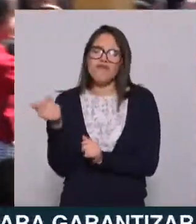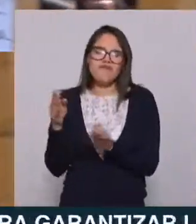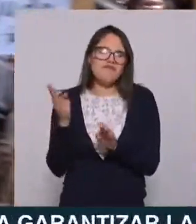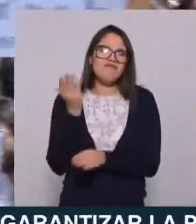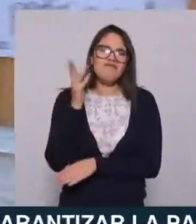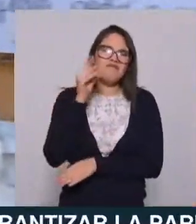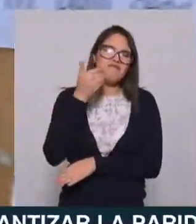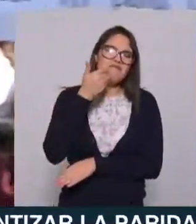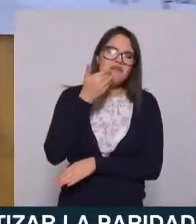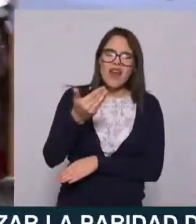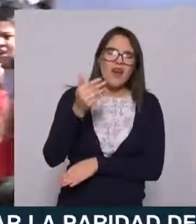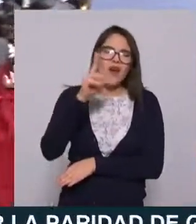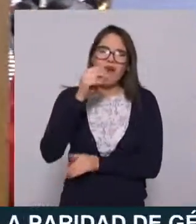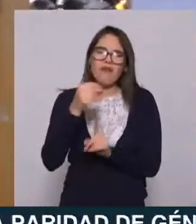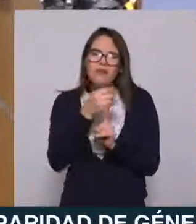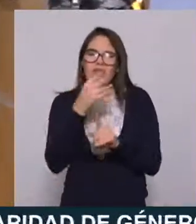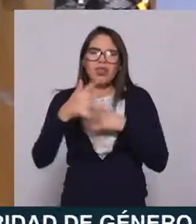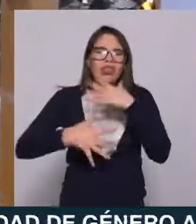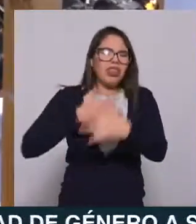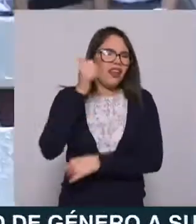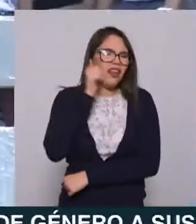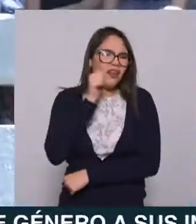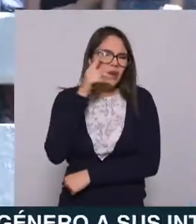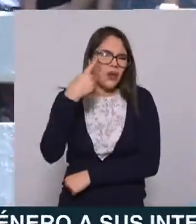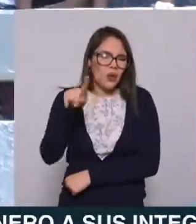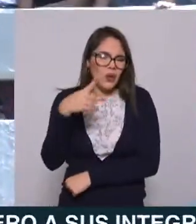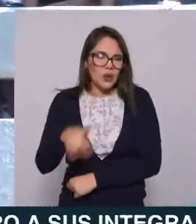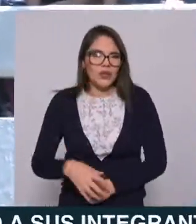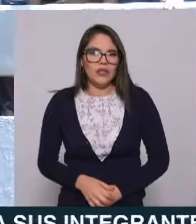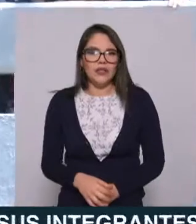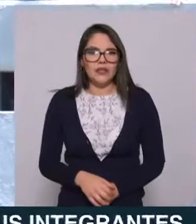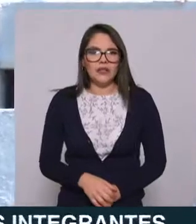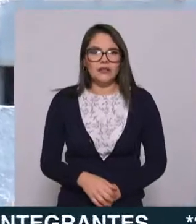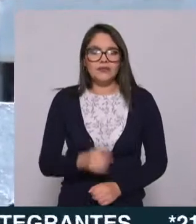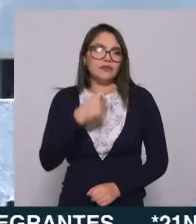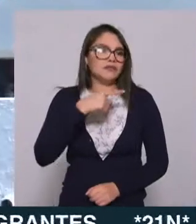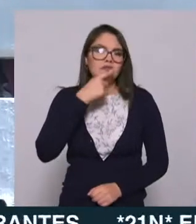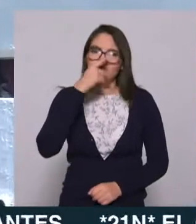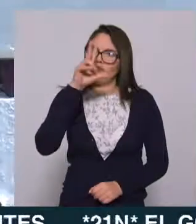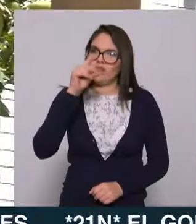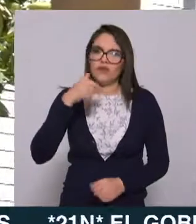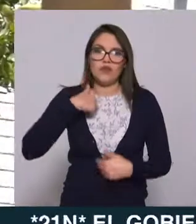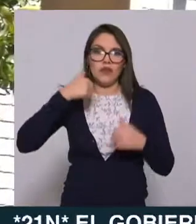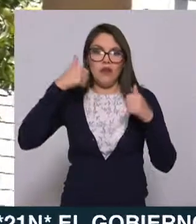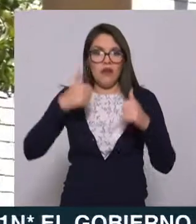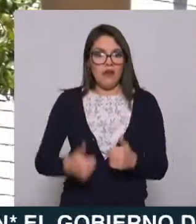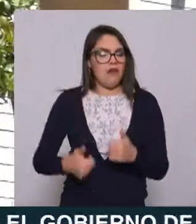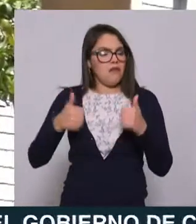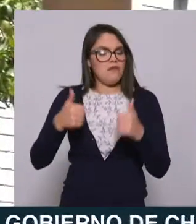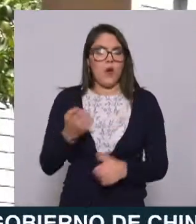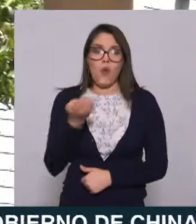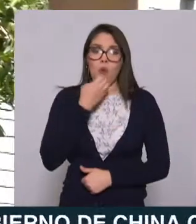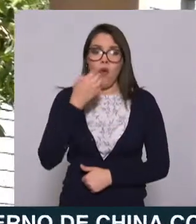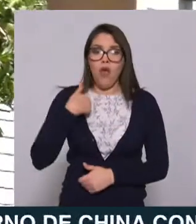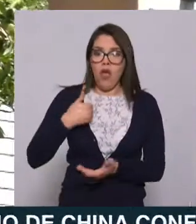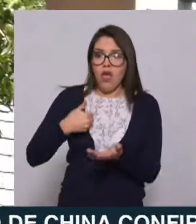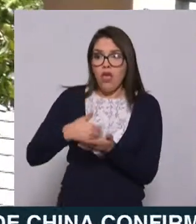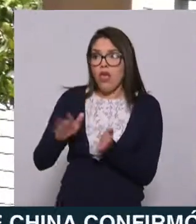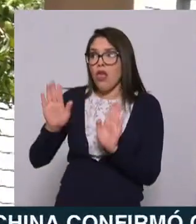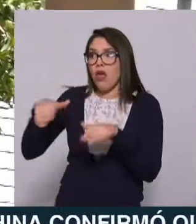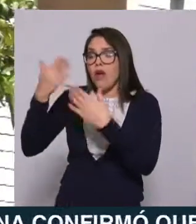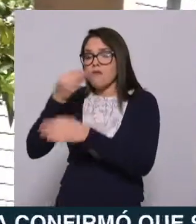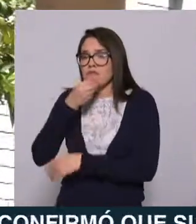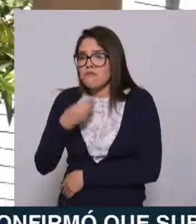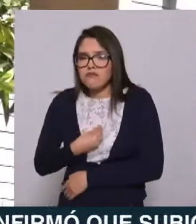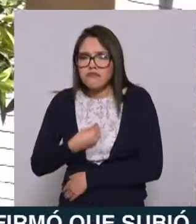Los alumnos que permanecen en la Prepa 8 y están en contra del paro informaron que no abandonarán el plantel para evitar que las instalaciones sean tomadas, aunque